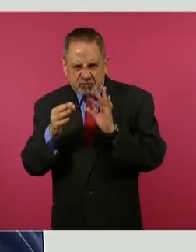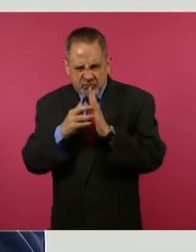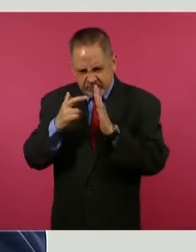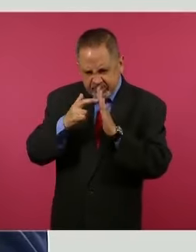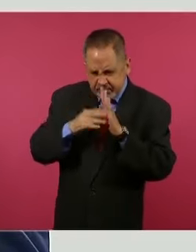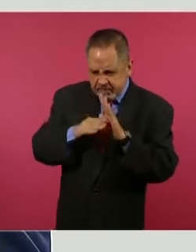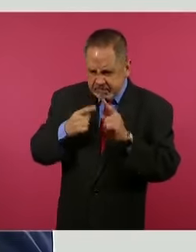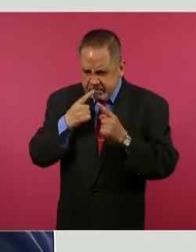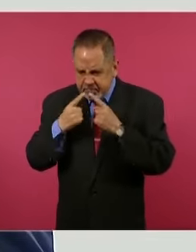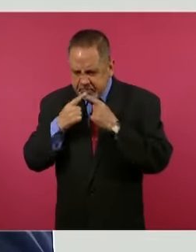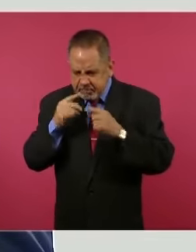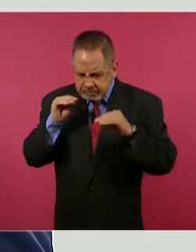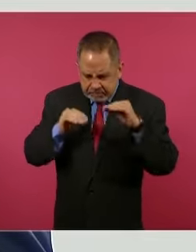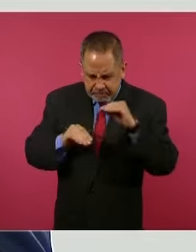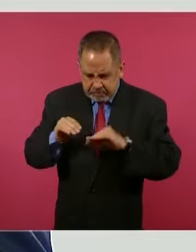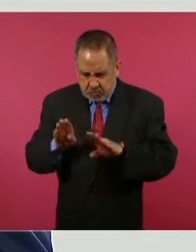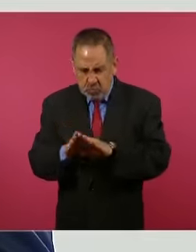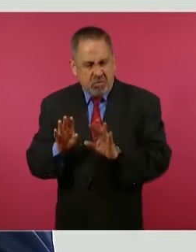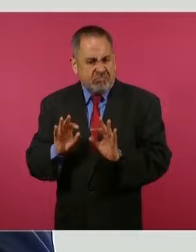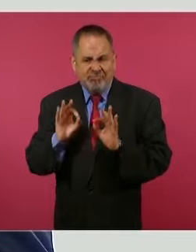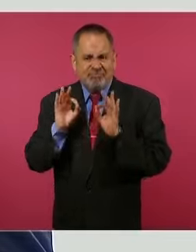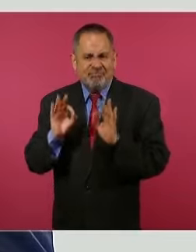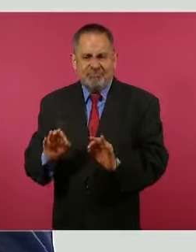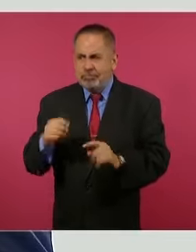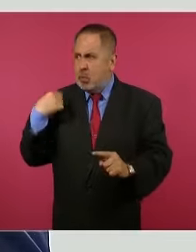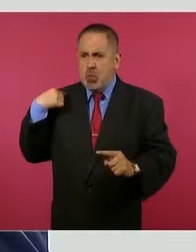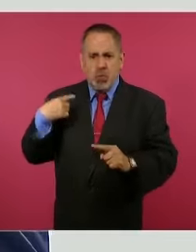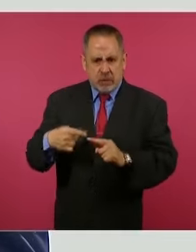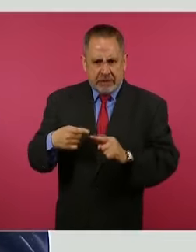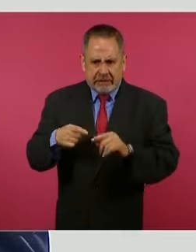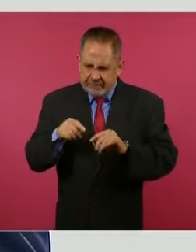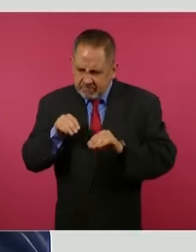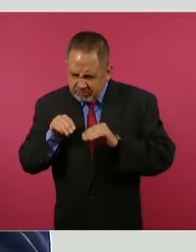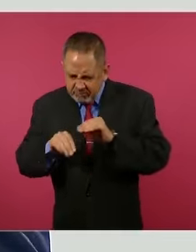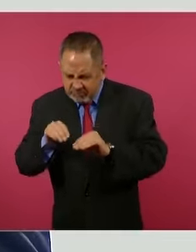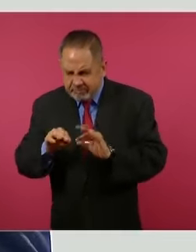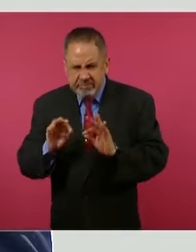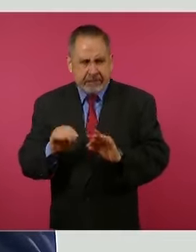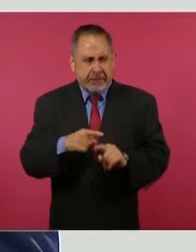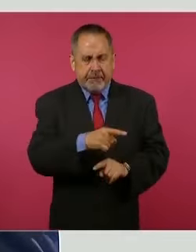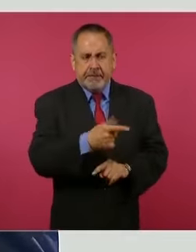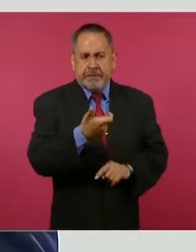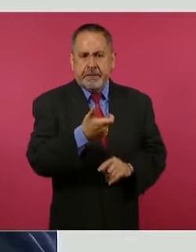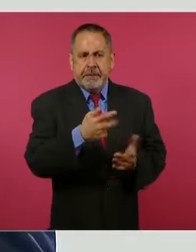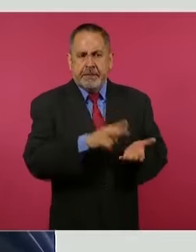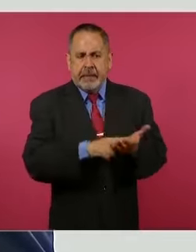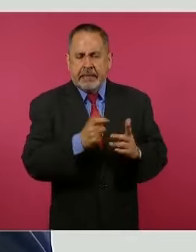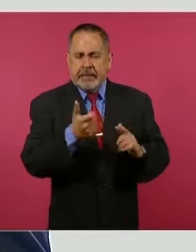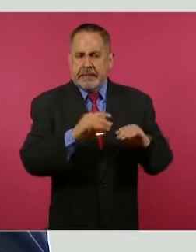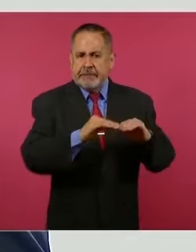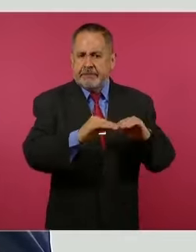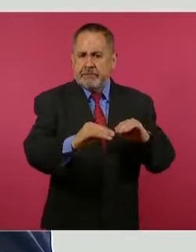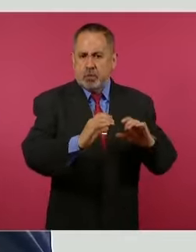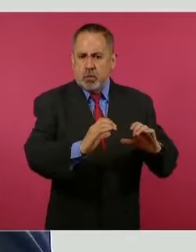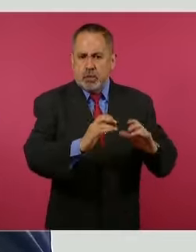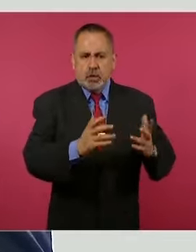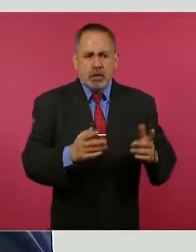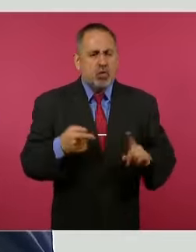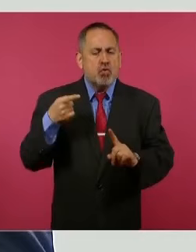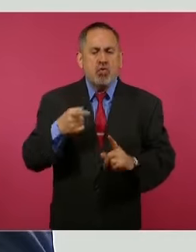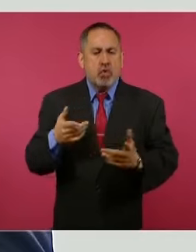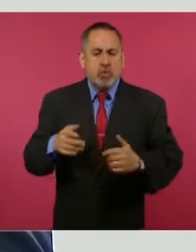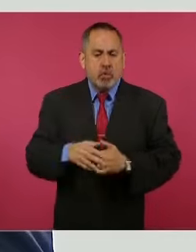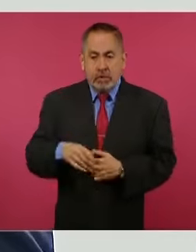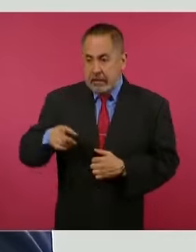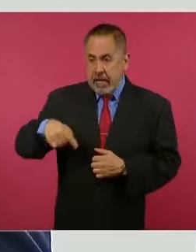importante que ha sido constante a lo largo de esta administración y sobre todo desde que arrancó este año en qué sentido